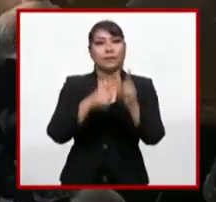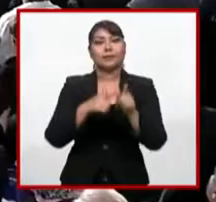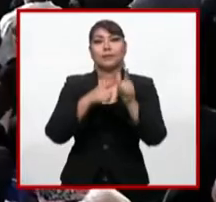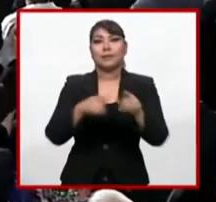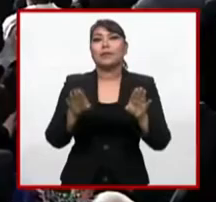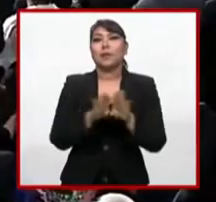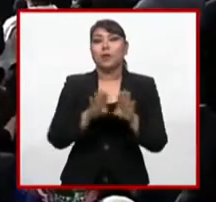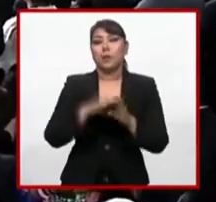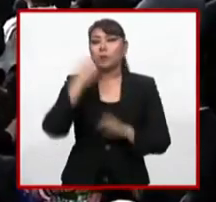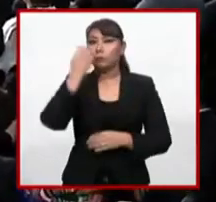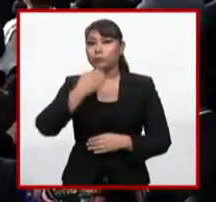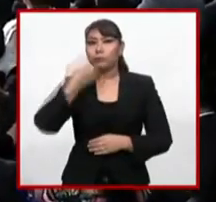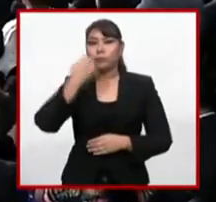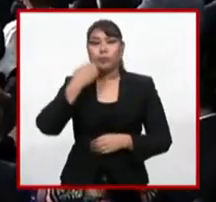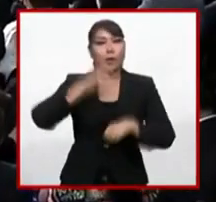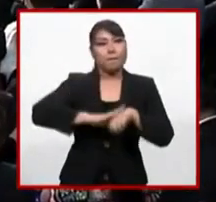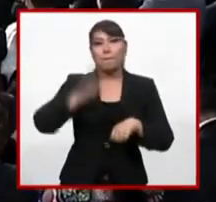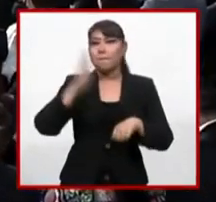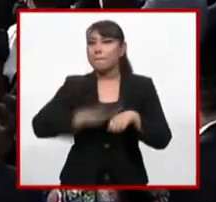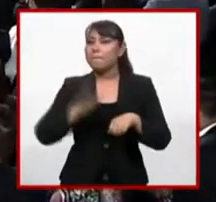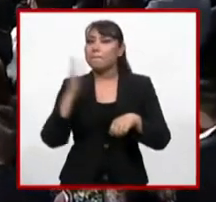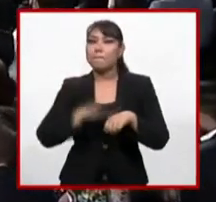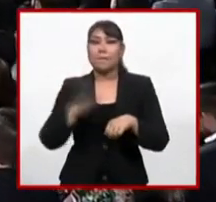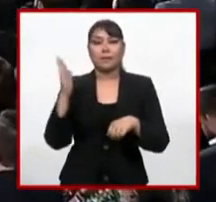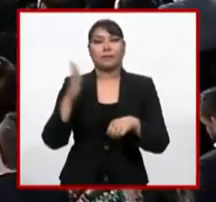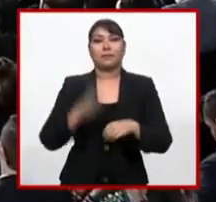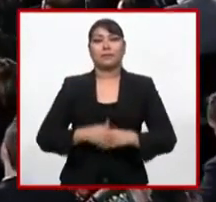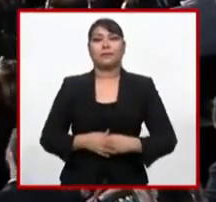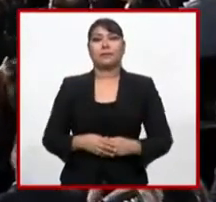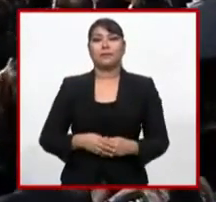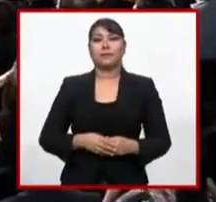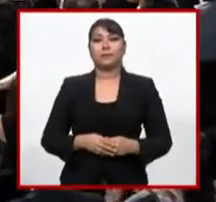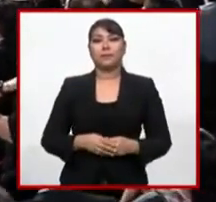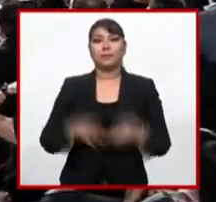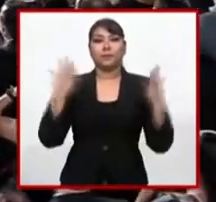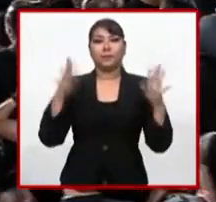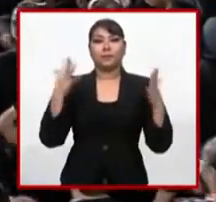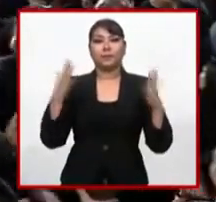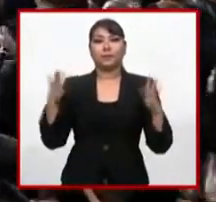clase en más de una década en Oaxaca.